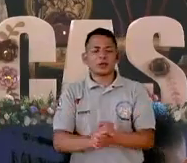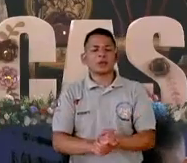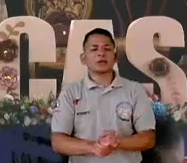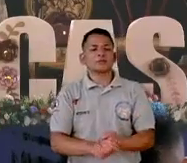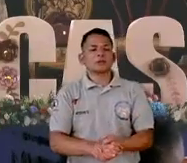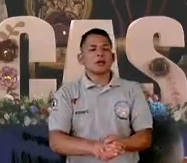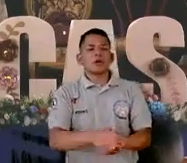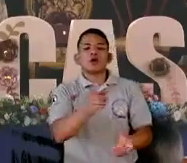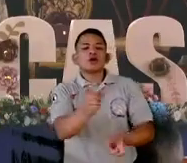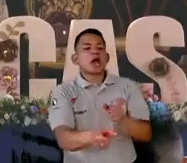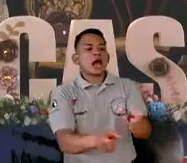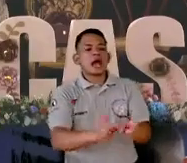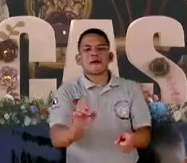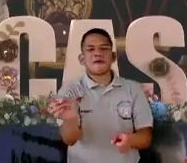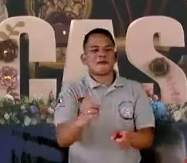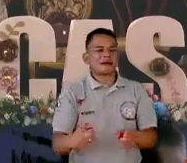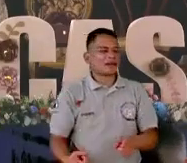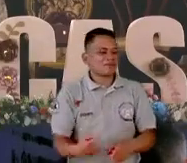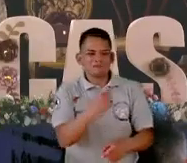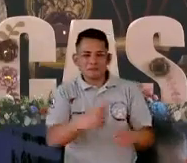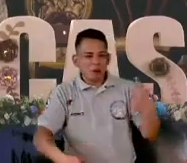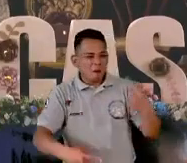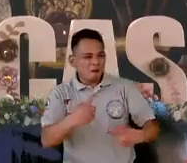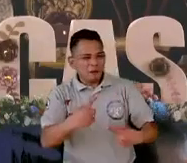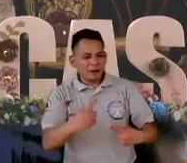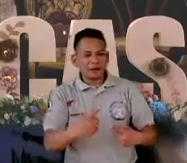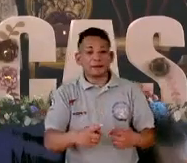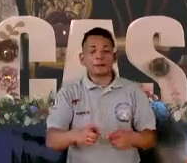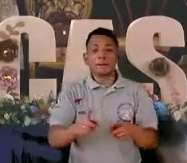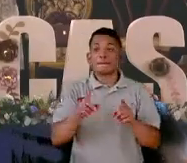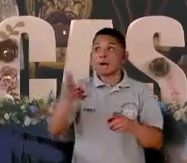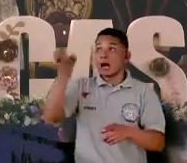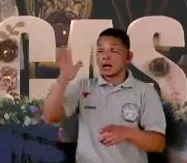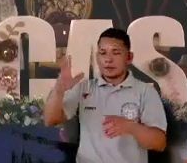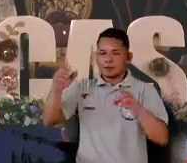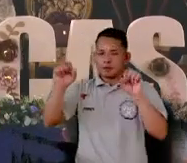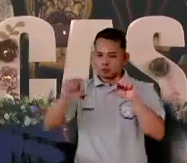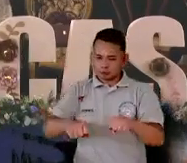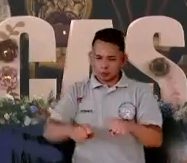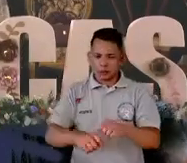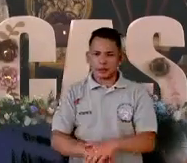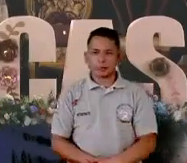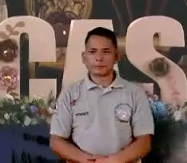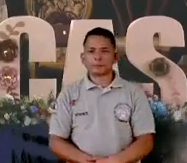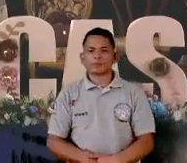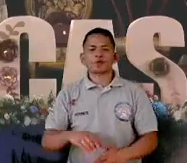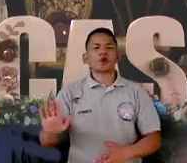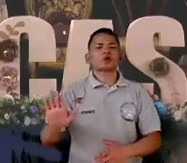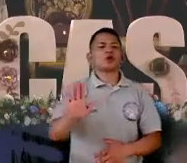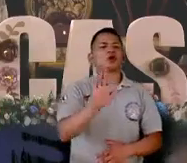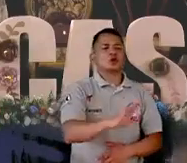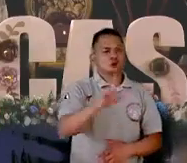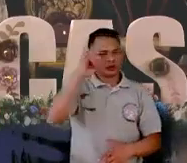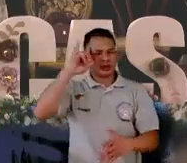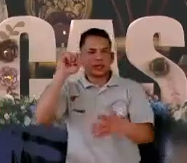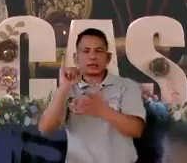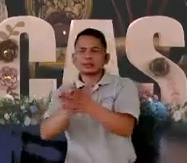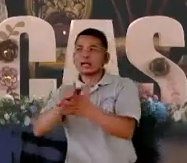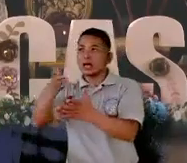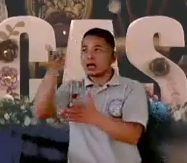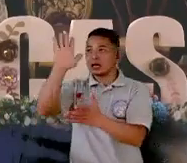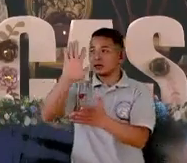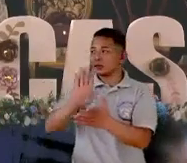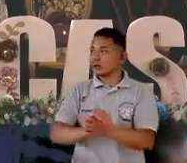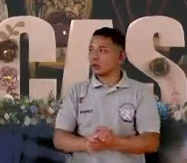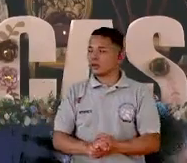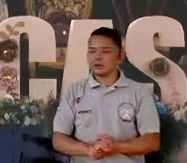Tan solo es que usted pueda creerle en esta tarde que Él puede obrar en cada corazón. No hay nada imposible para el Señor.